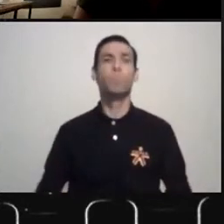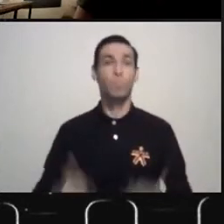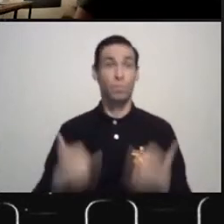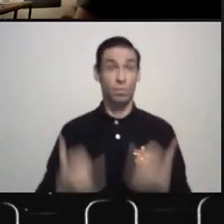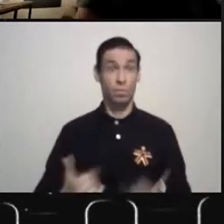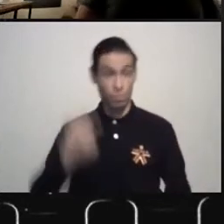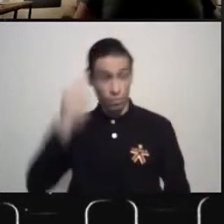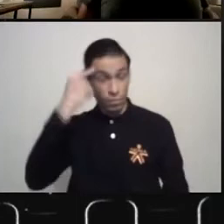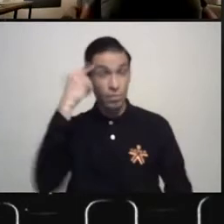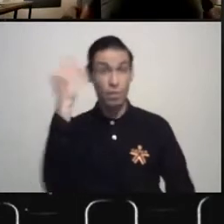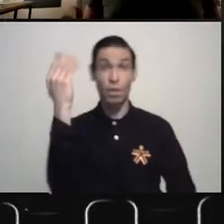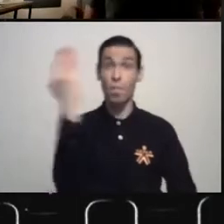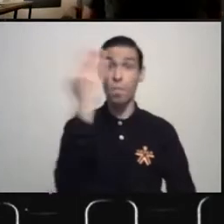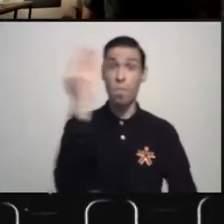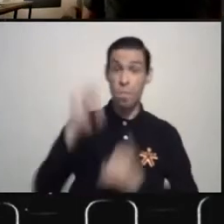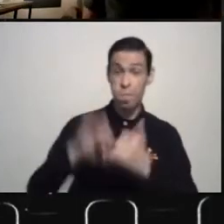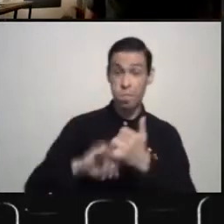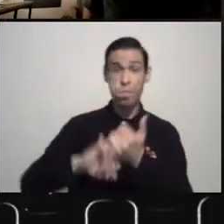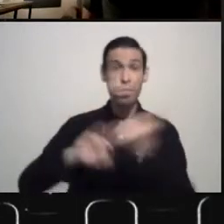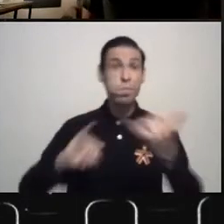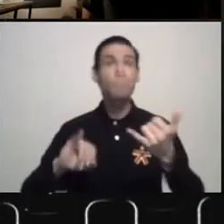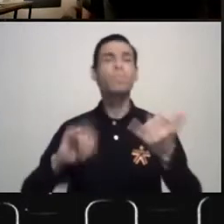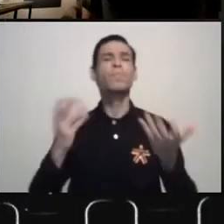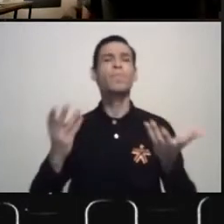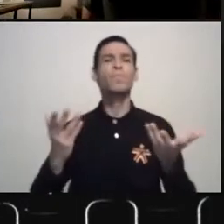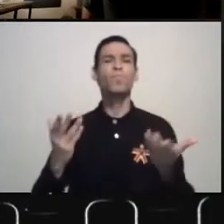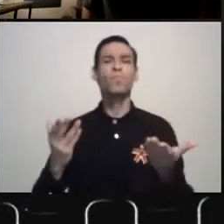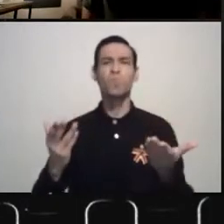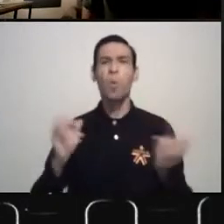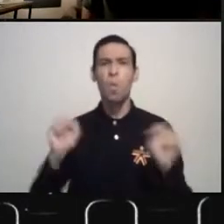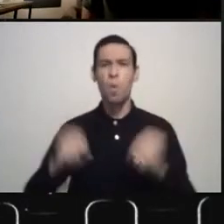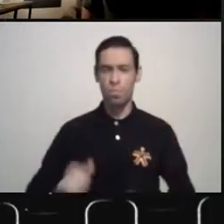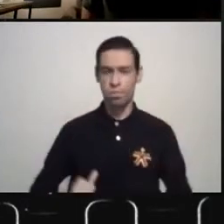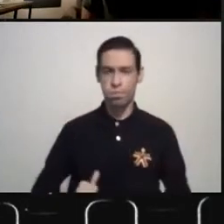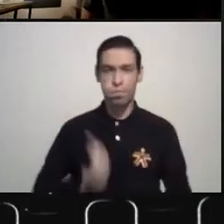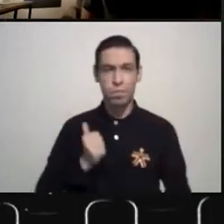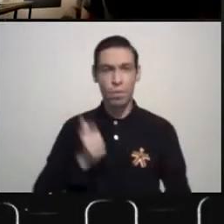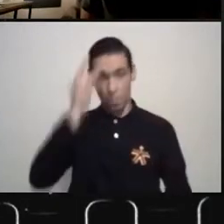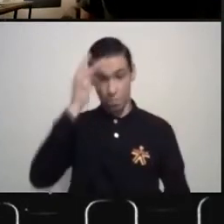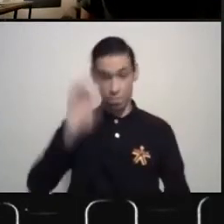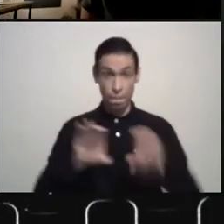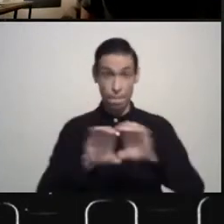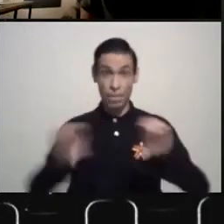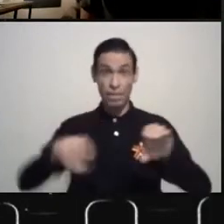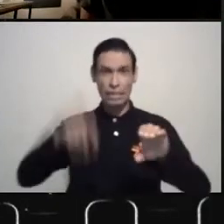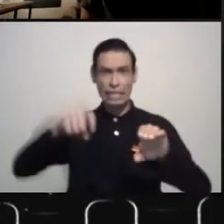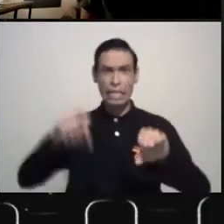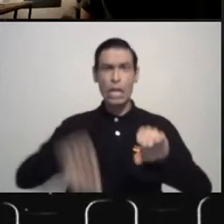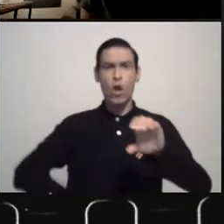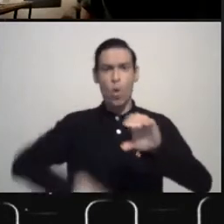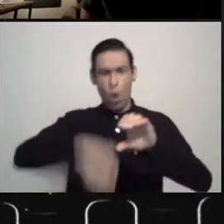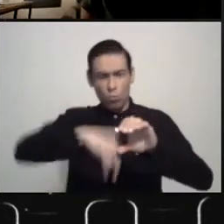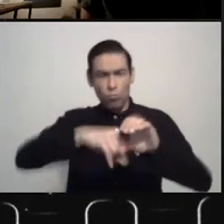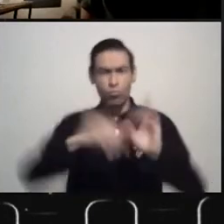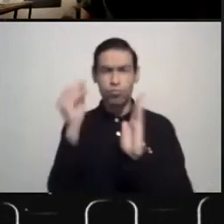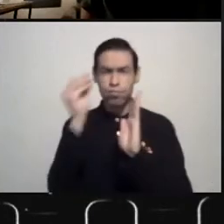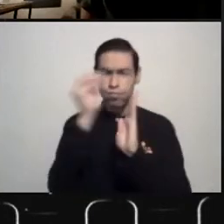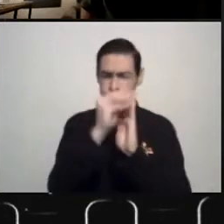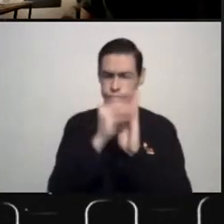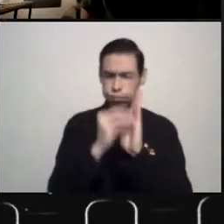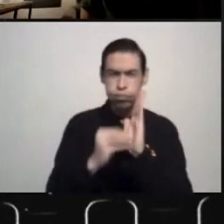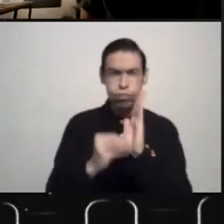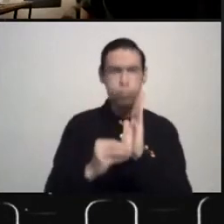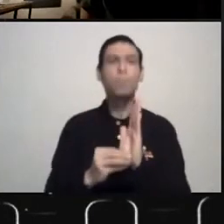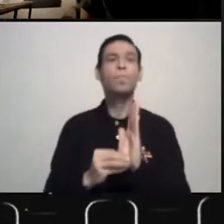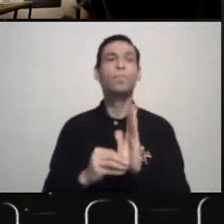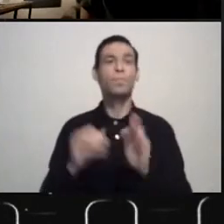se puede beneficiar mucho porque las plataformas necesitan mucho contenido. Entonces creo que,